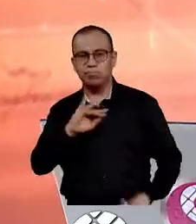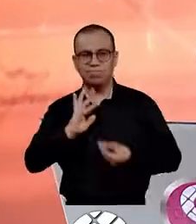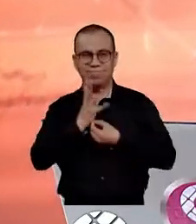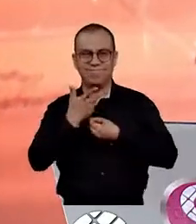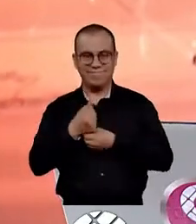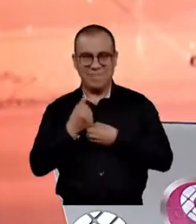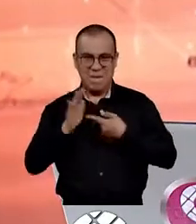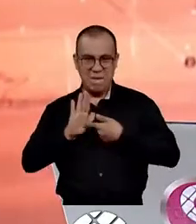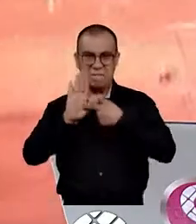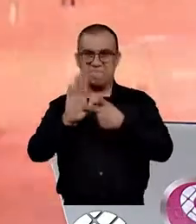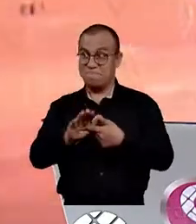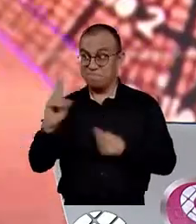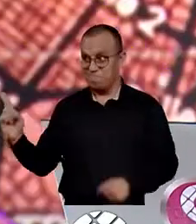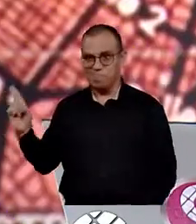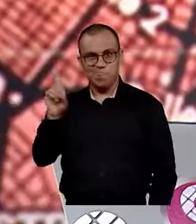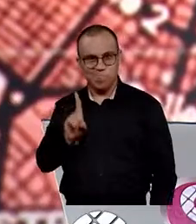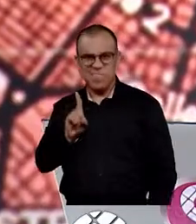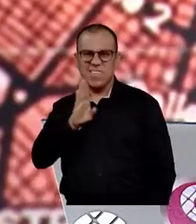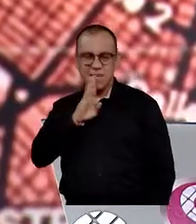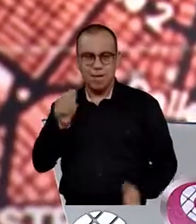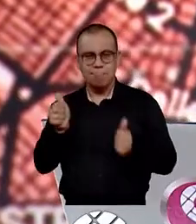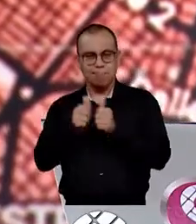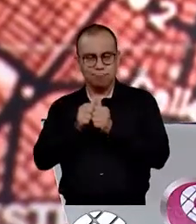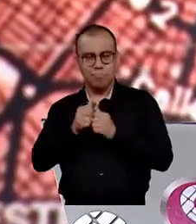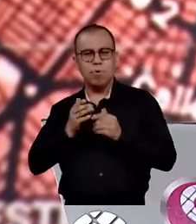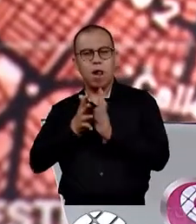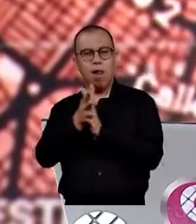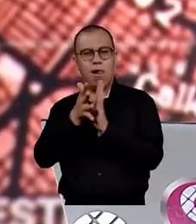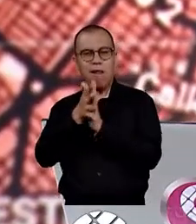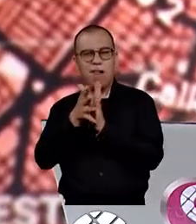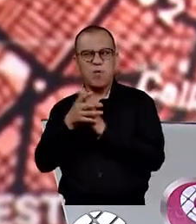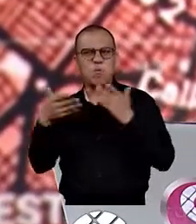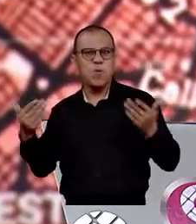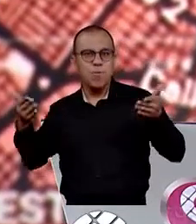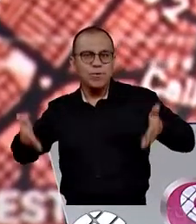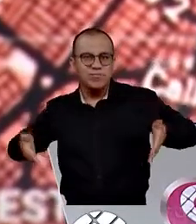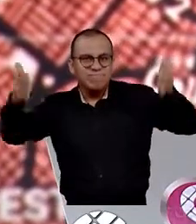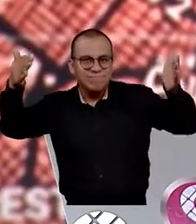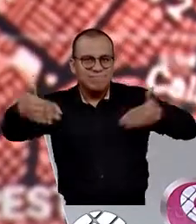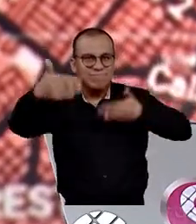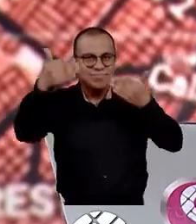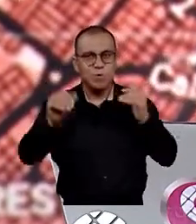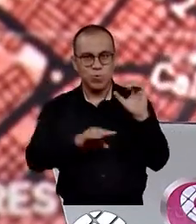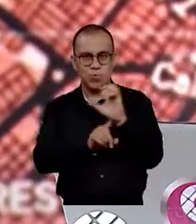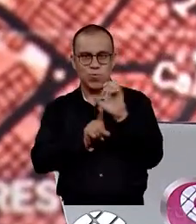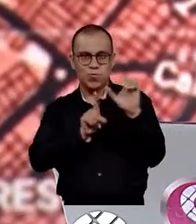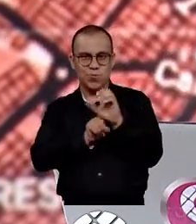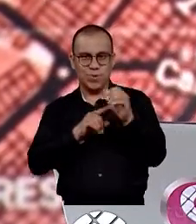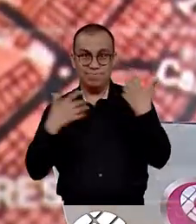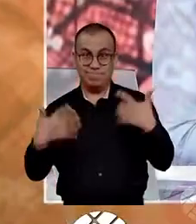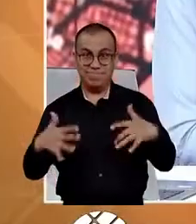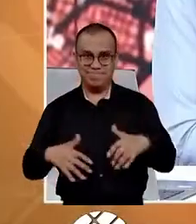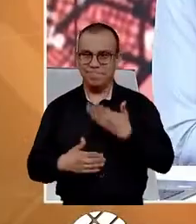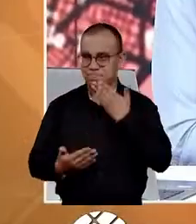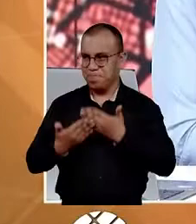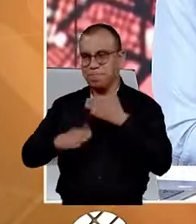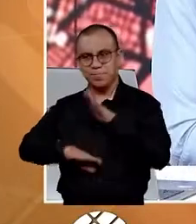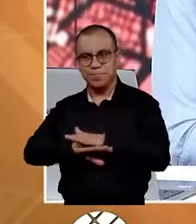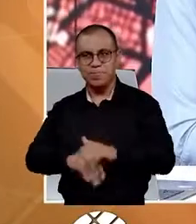allí nos informa nuestro corresponsal David Bautista, quien nos contará acerca de este lugar de cultura. David, buenas tardes.